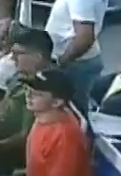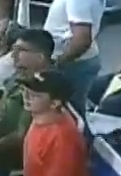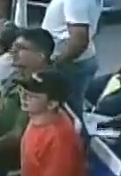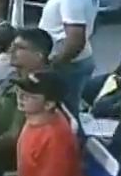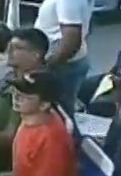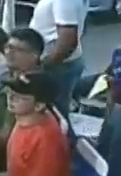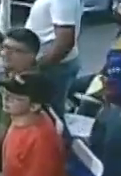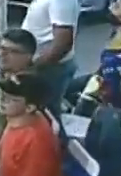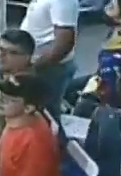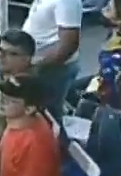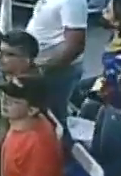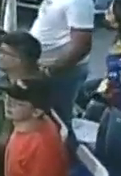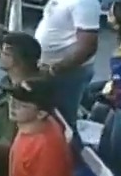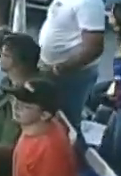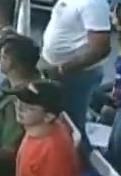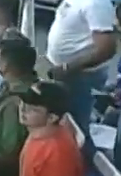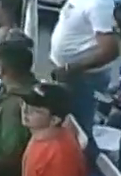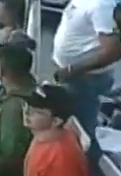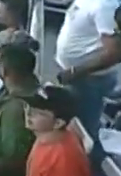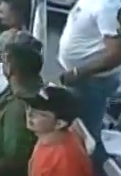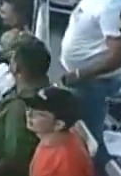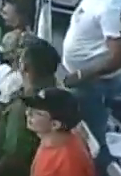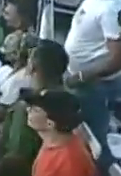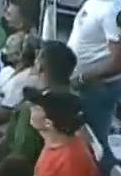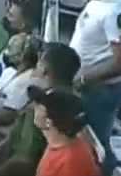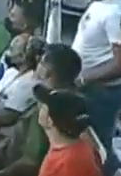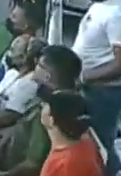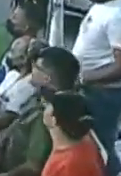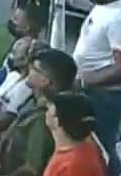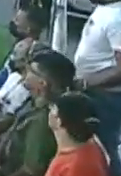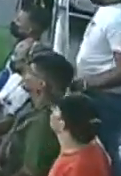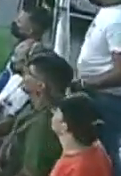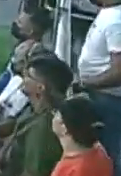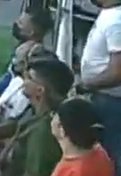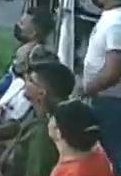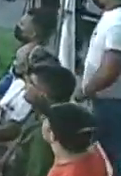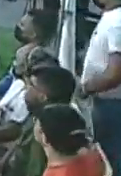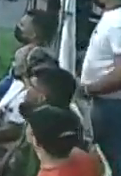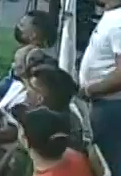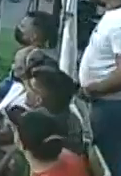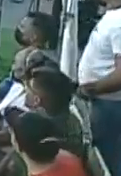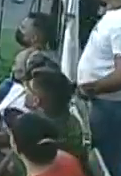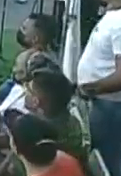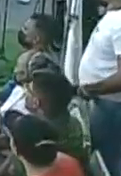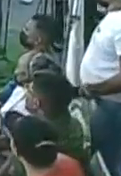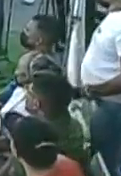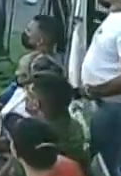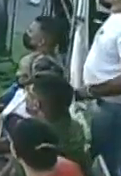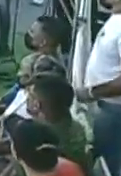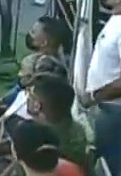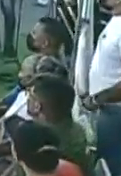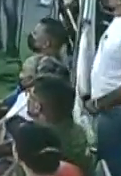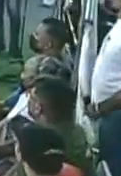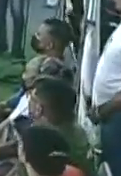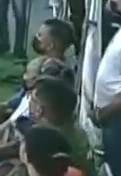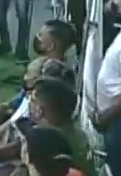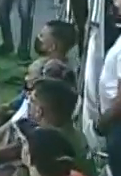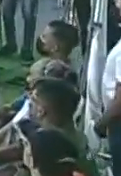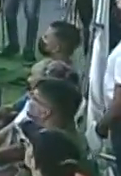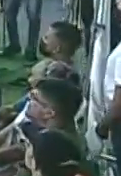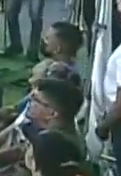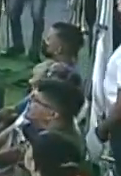Con Maduro primero. Sí, señores, dicen que soy macumanchero. Ahí viene que mira